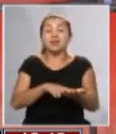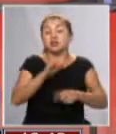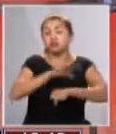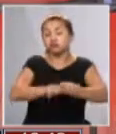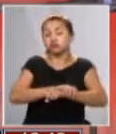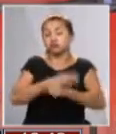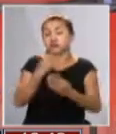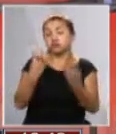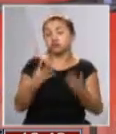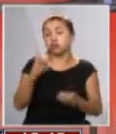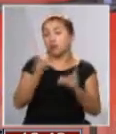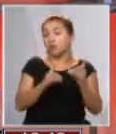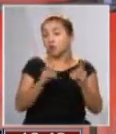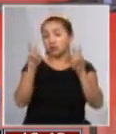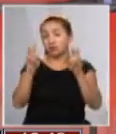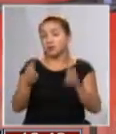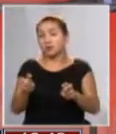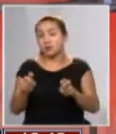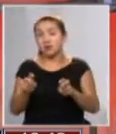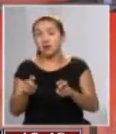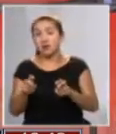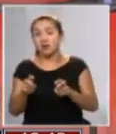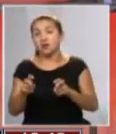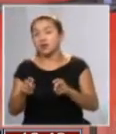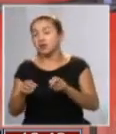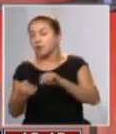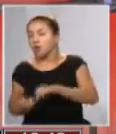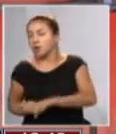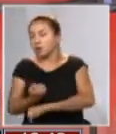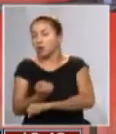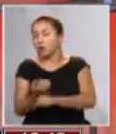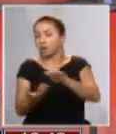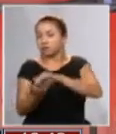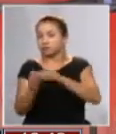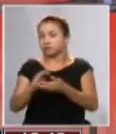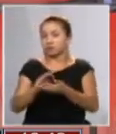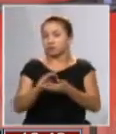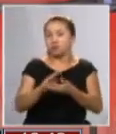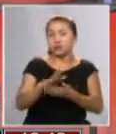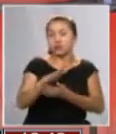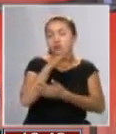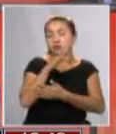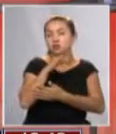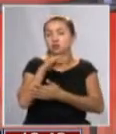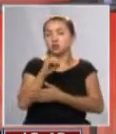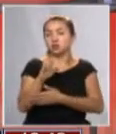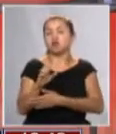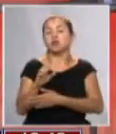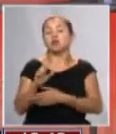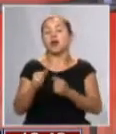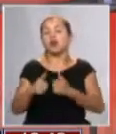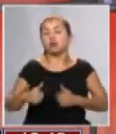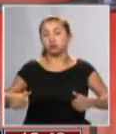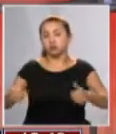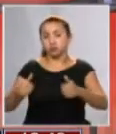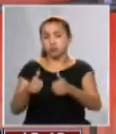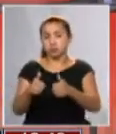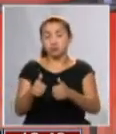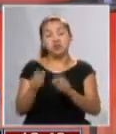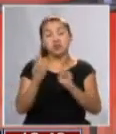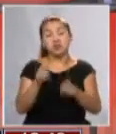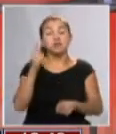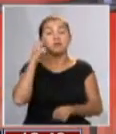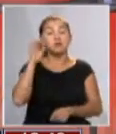por algún tipo de complicidad, no sé si coautoría. Eso es ya un tema que va a tener que determinar